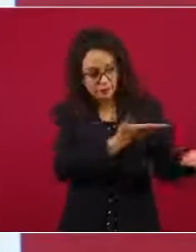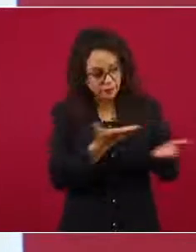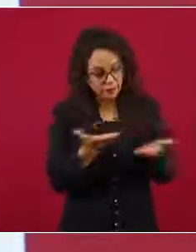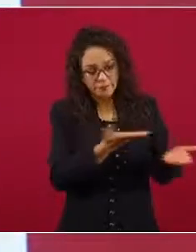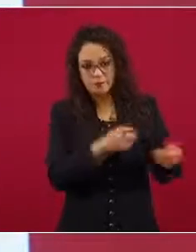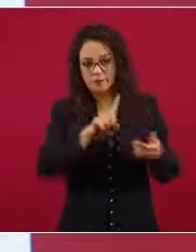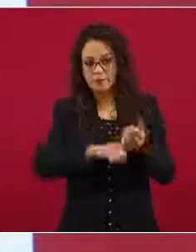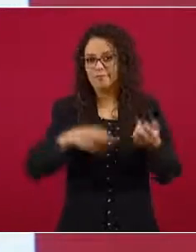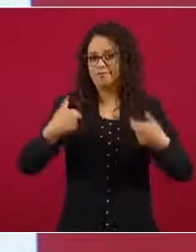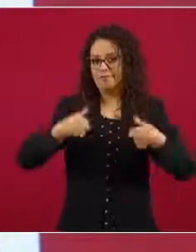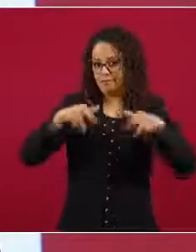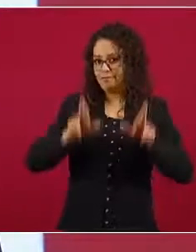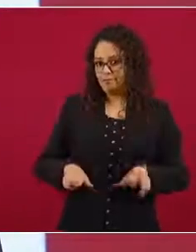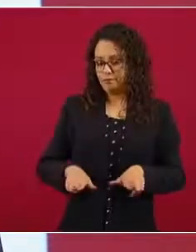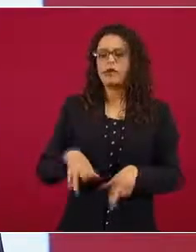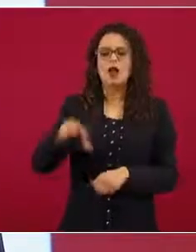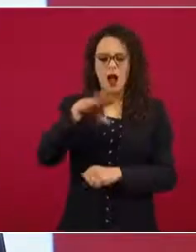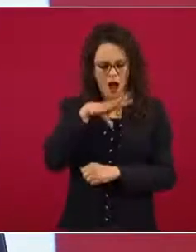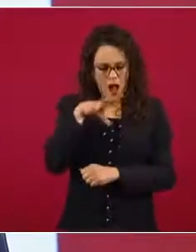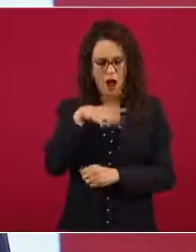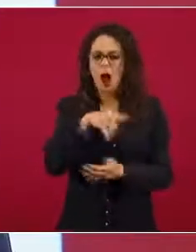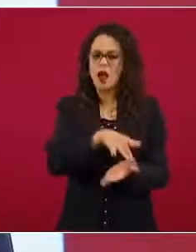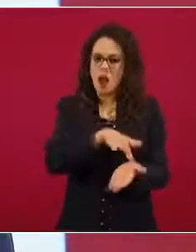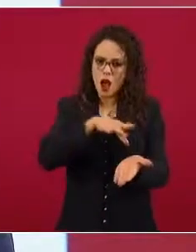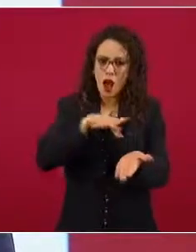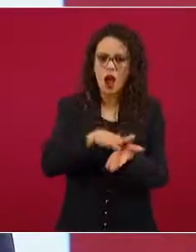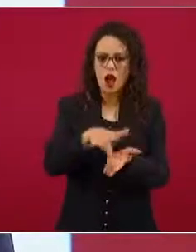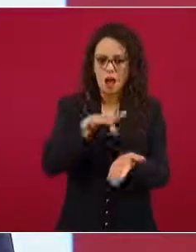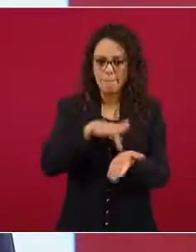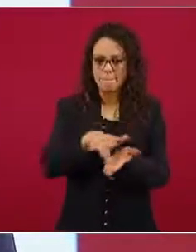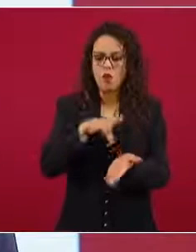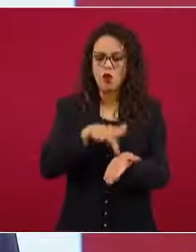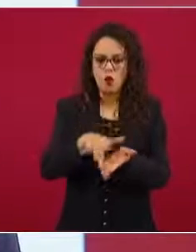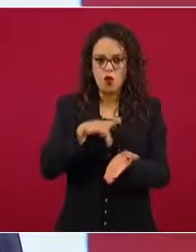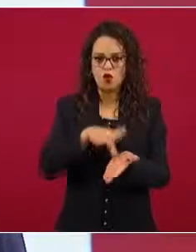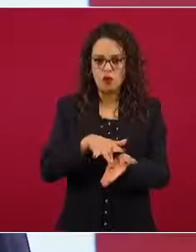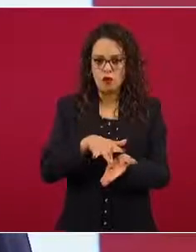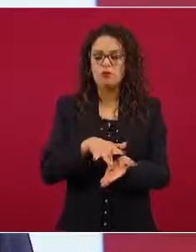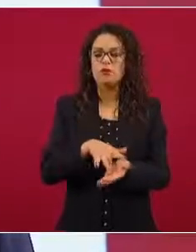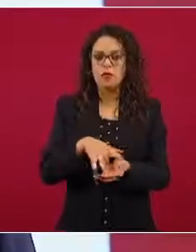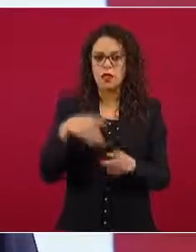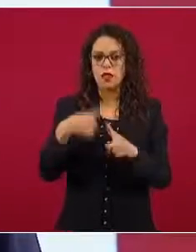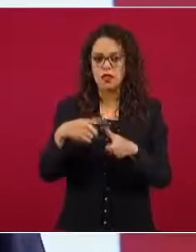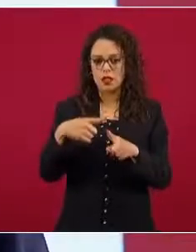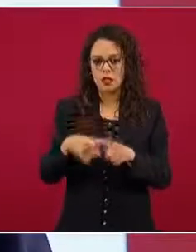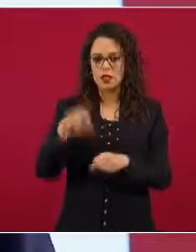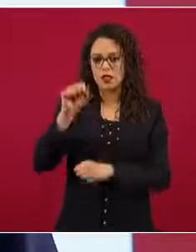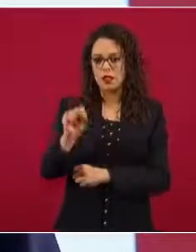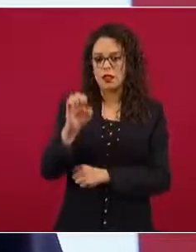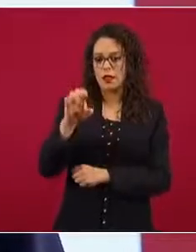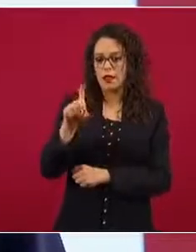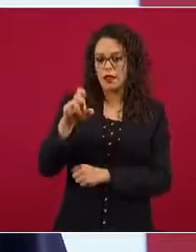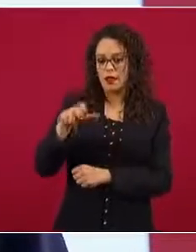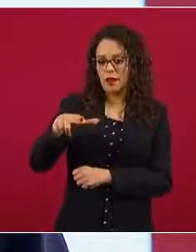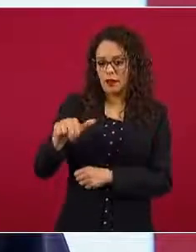desde el inicio de la Secretaría de Marina y de la Secretaría de la Defensa Nacional,